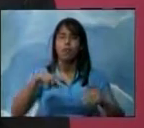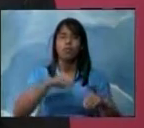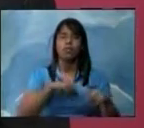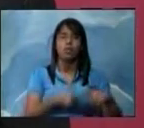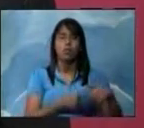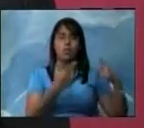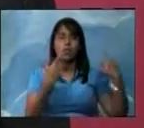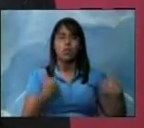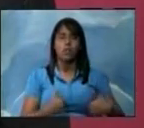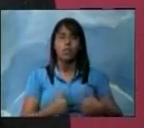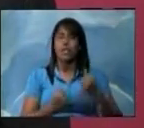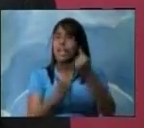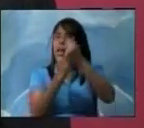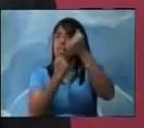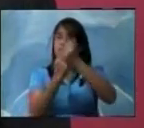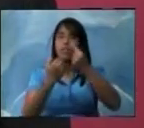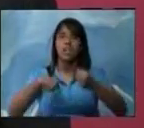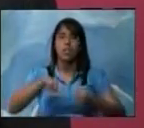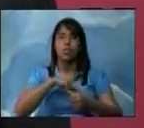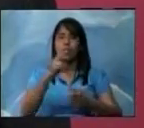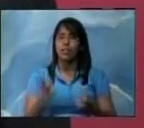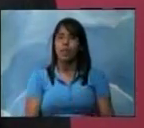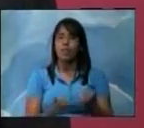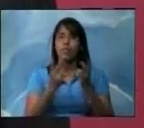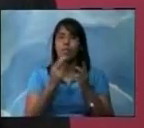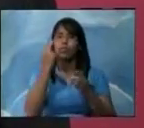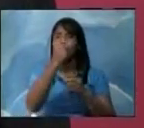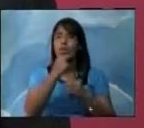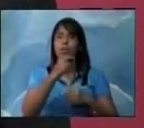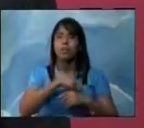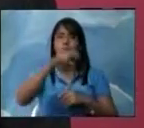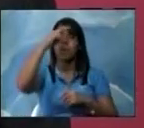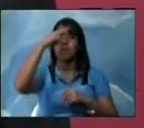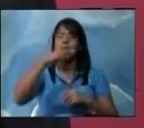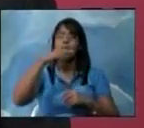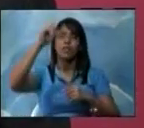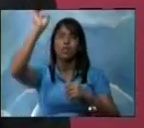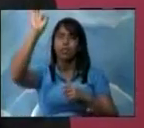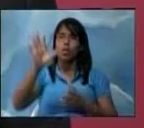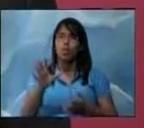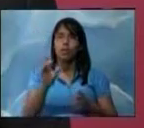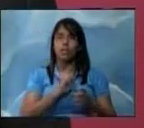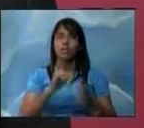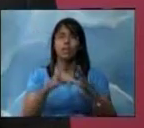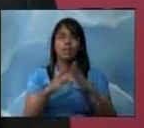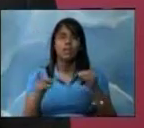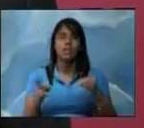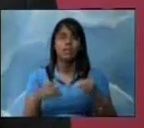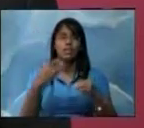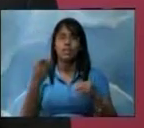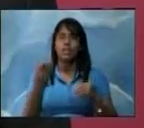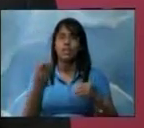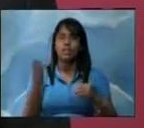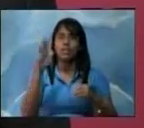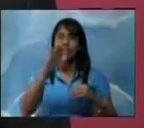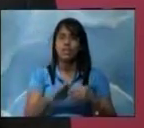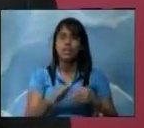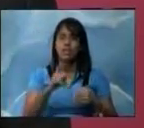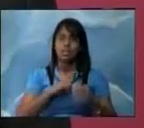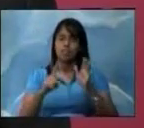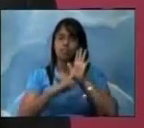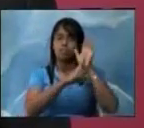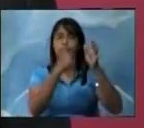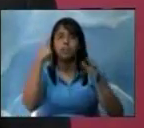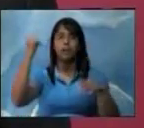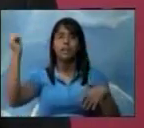corazones, que edifique nuestras vidas. Usa los labios de mi padre, también del pastor Juan, del pastor Henry, de los pastores que están aquí